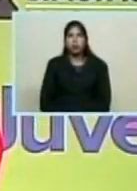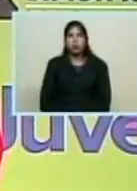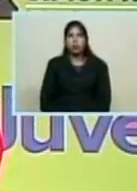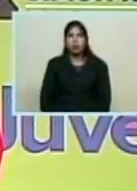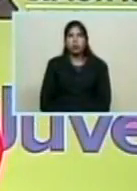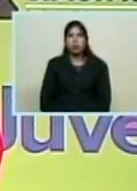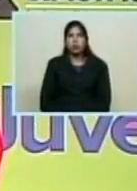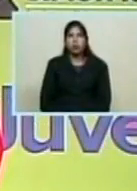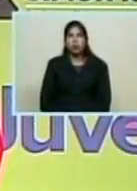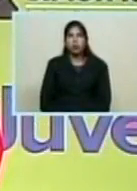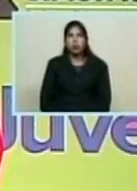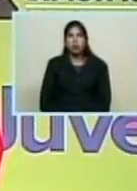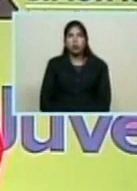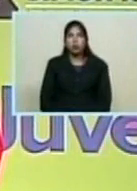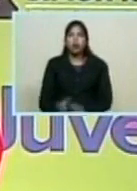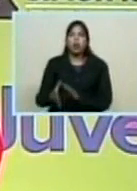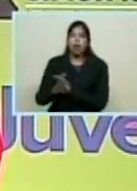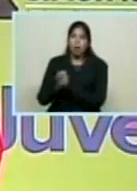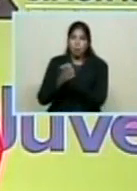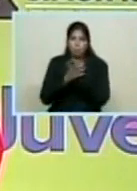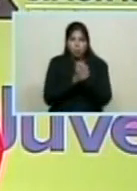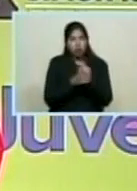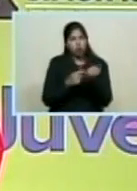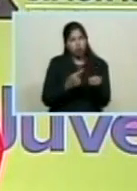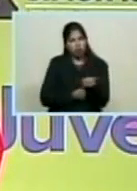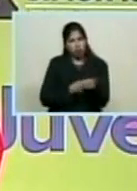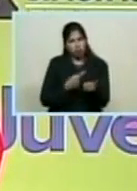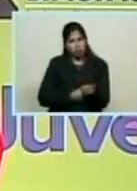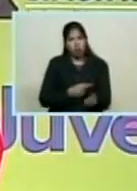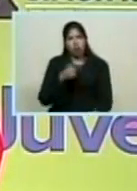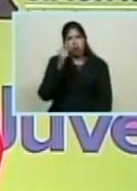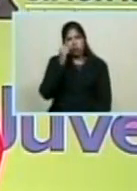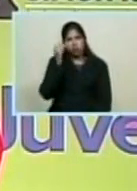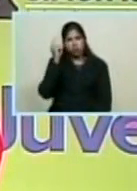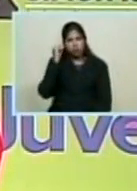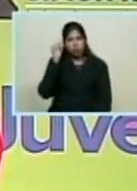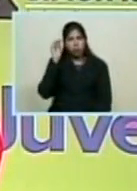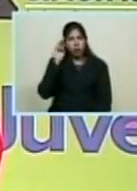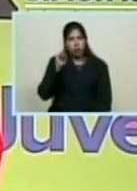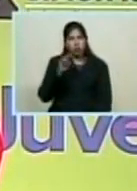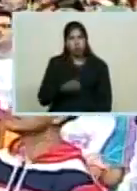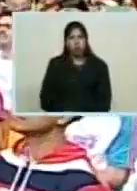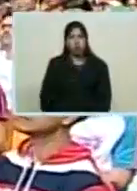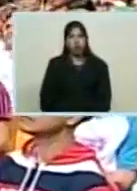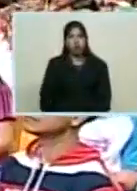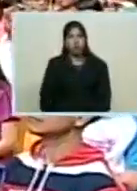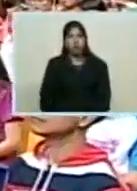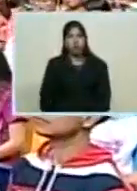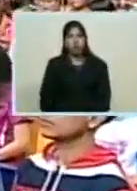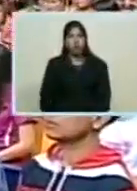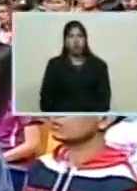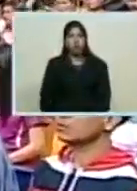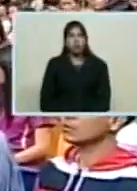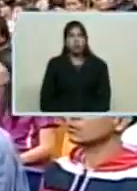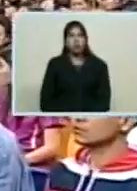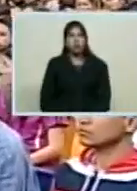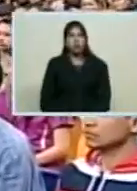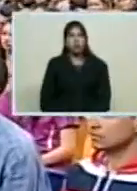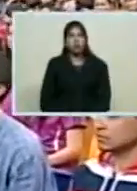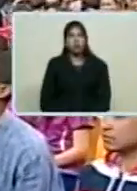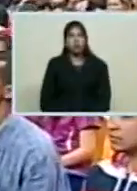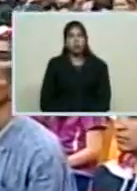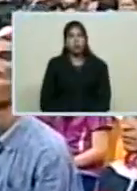Compañeros, compañeras, compatriotas, hermanas, hermanos, maestros, maestras, yo quiero que